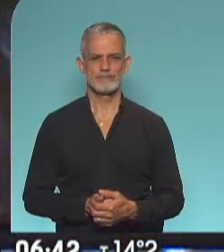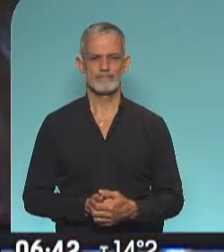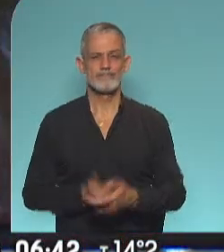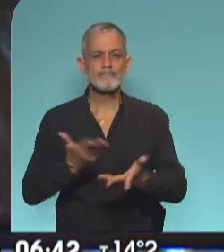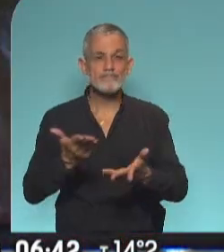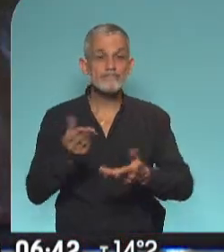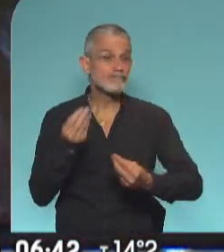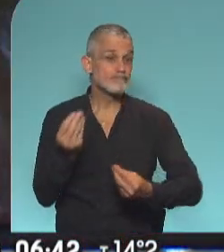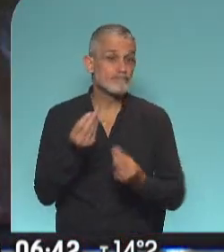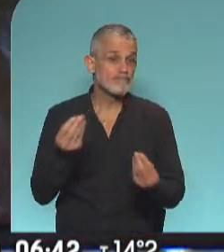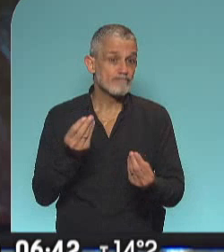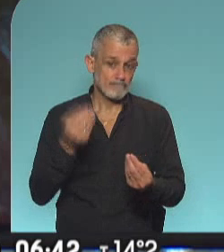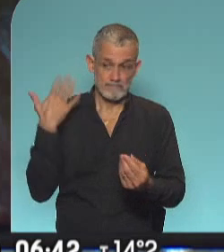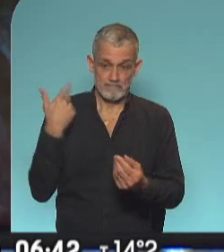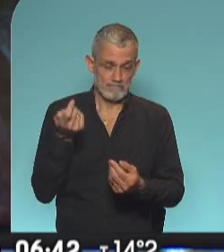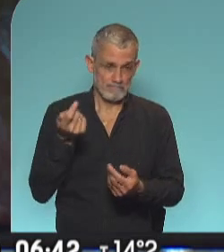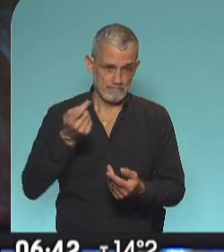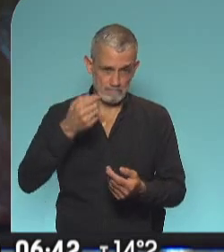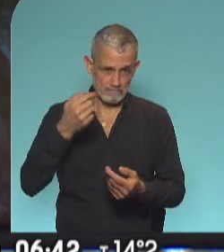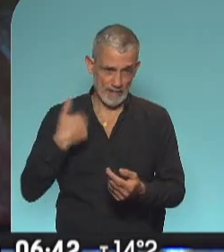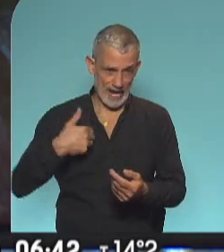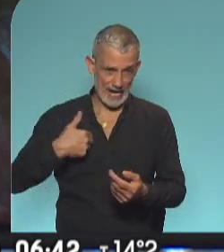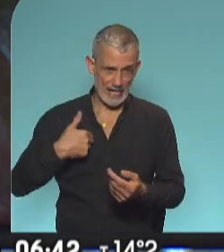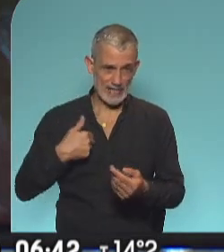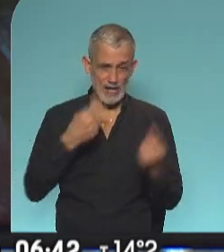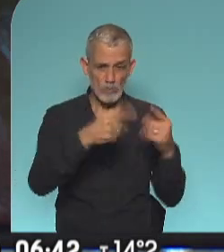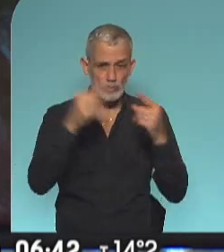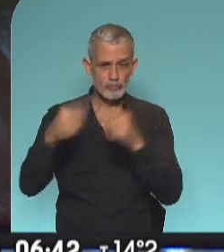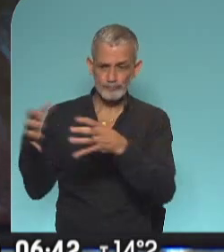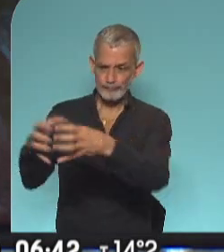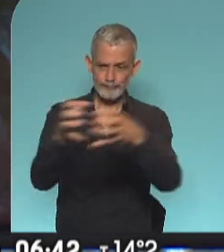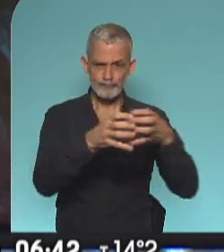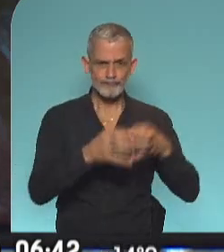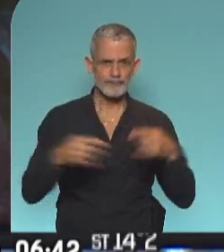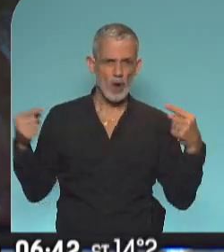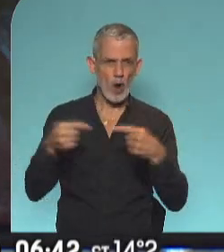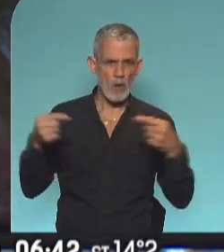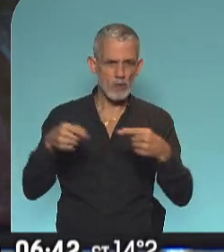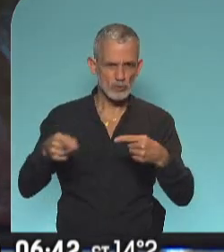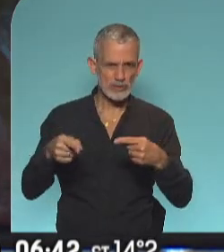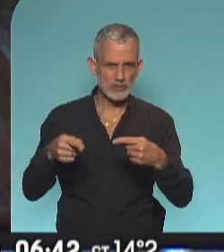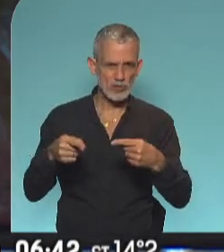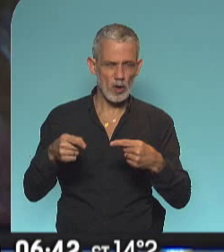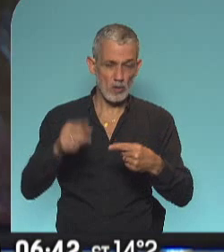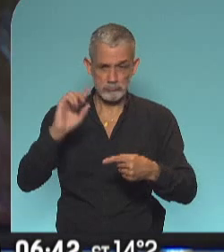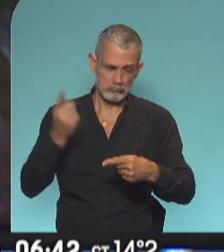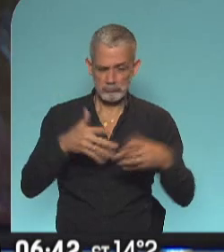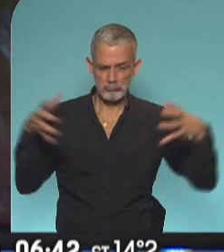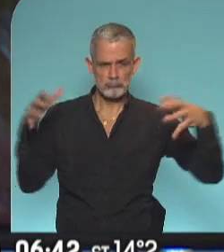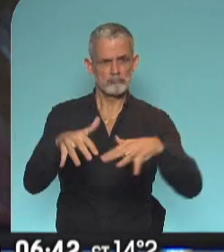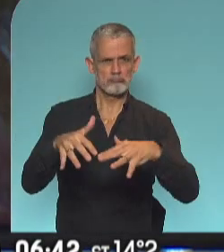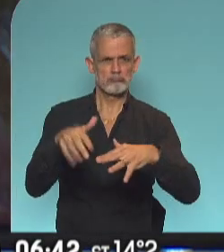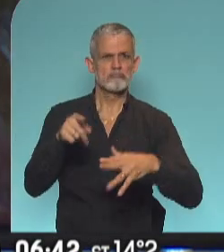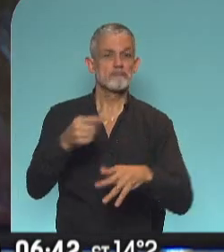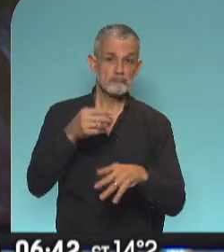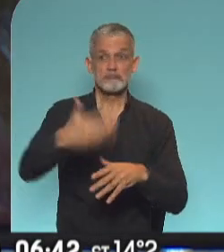Bueno, esto es lo que pasaba justamente en las últimas horas en la República Argentina. Diferentes sectores de la oposición se autoconvocaron, allí la